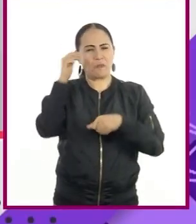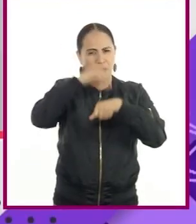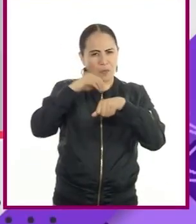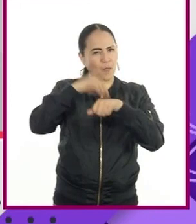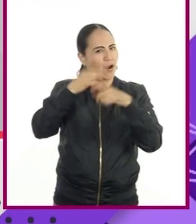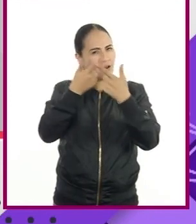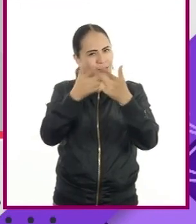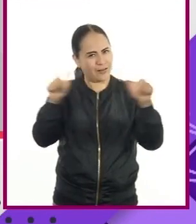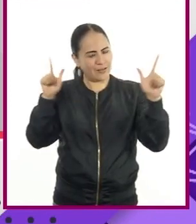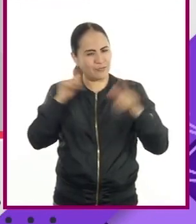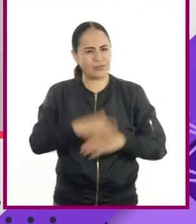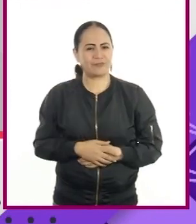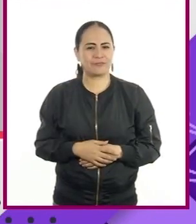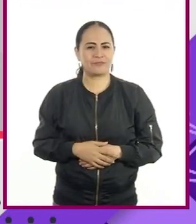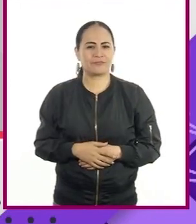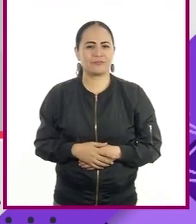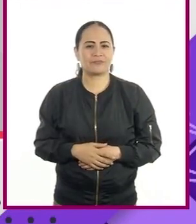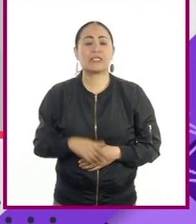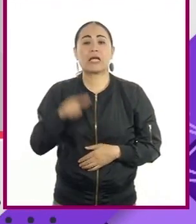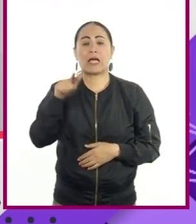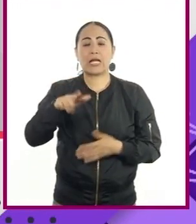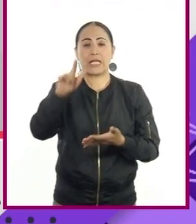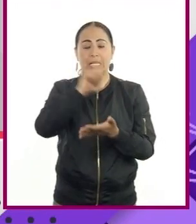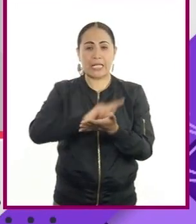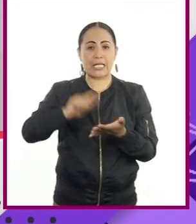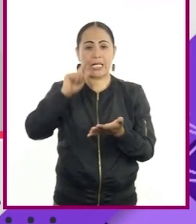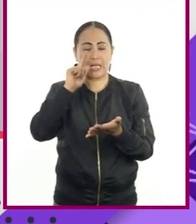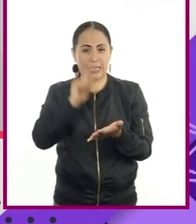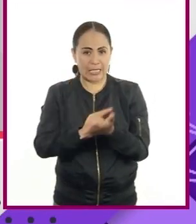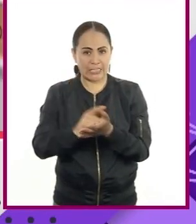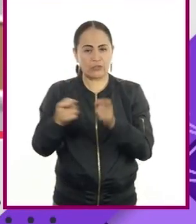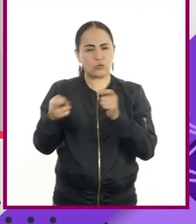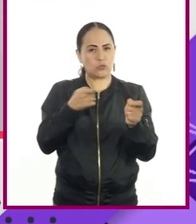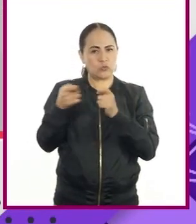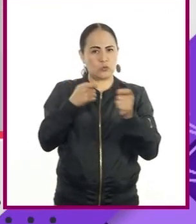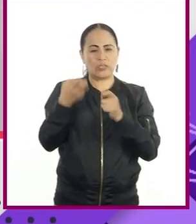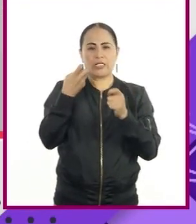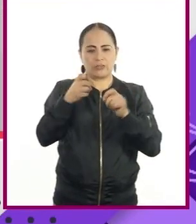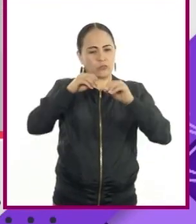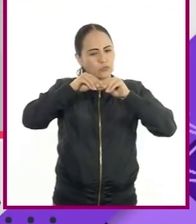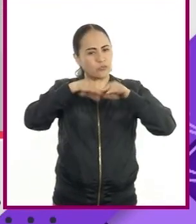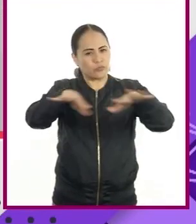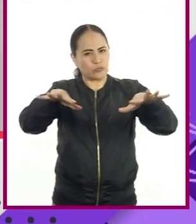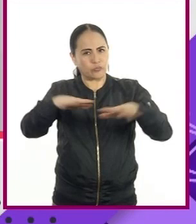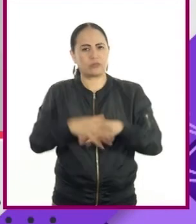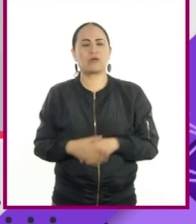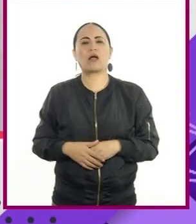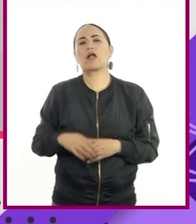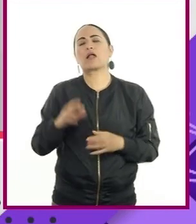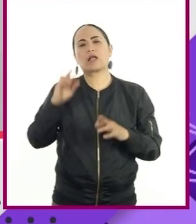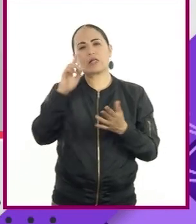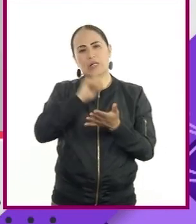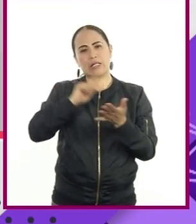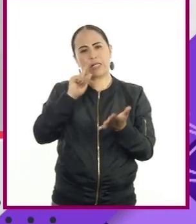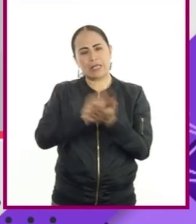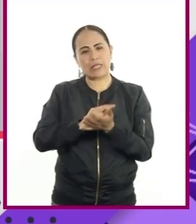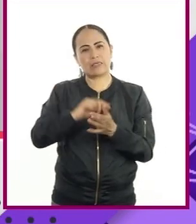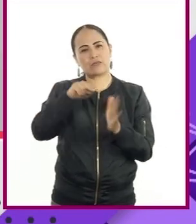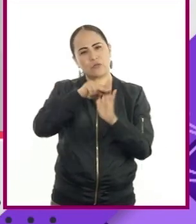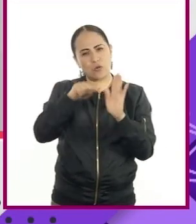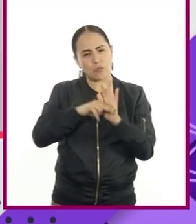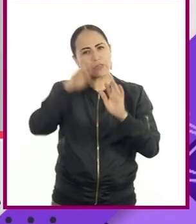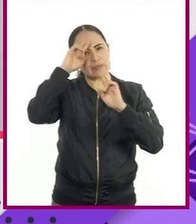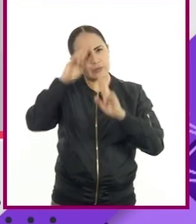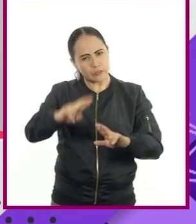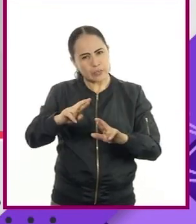collage deben promover el conocimiento de las normas que nos regulan, el respeto a las normas y leyes, el rechazo y